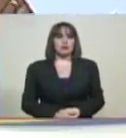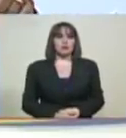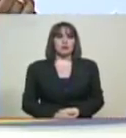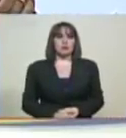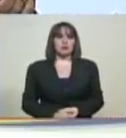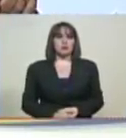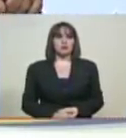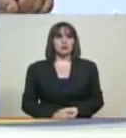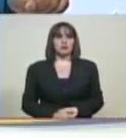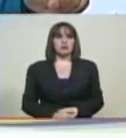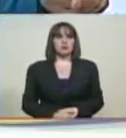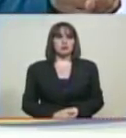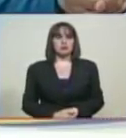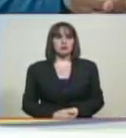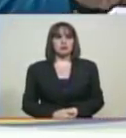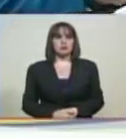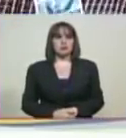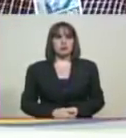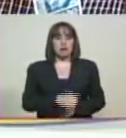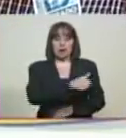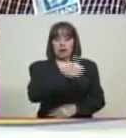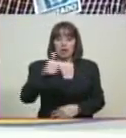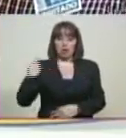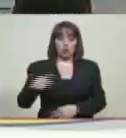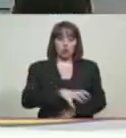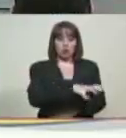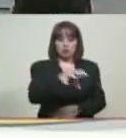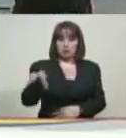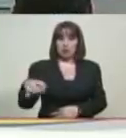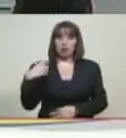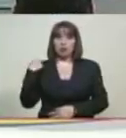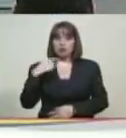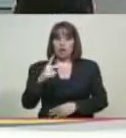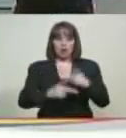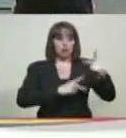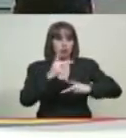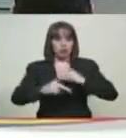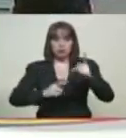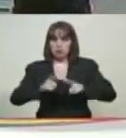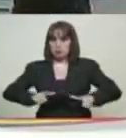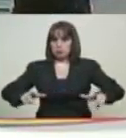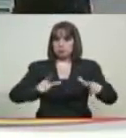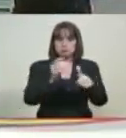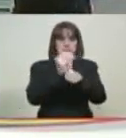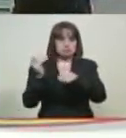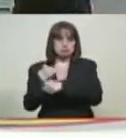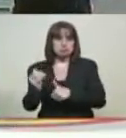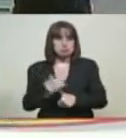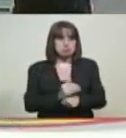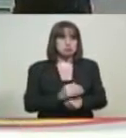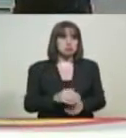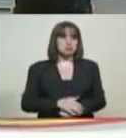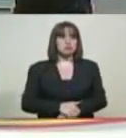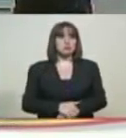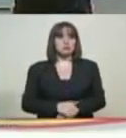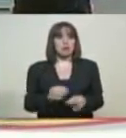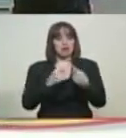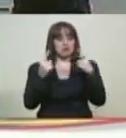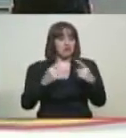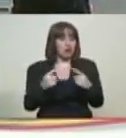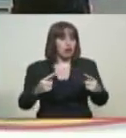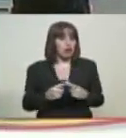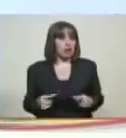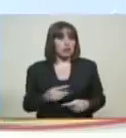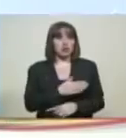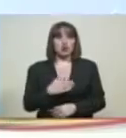seguro que si nos podemos hablar de cada estado cada uno de ustedes tiene un sector productivo o varios sectores productivos yo